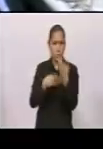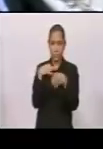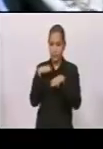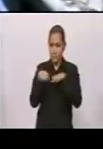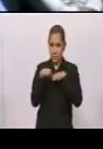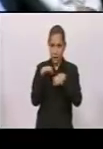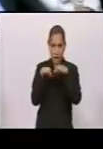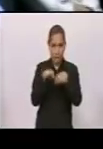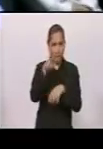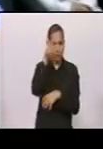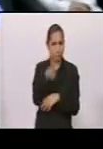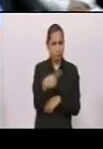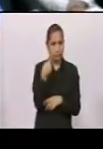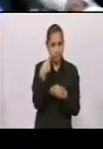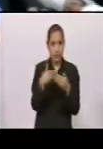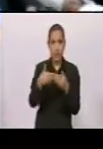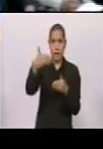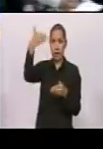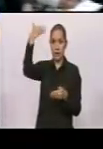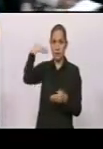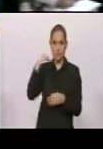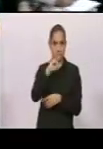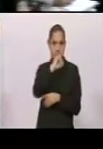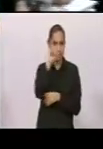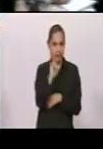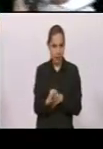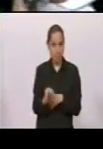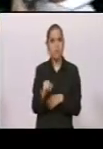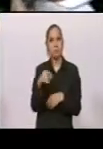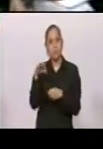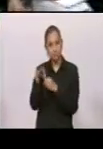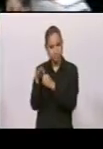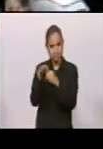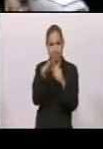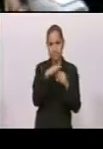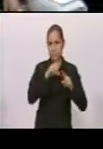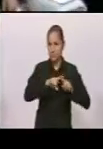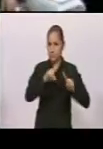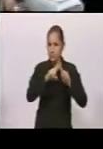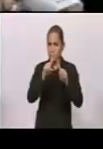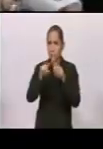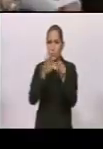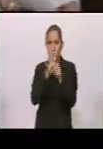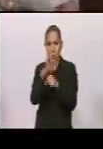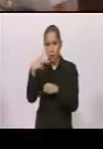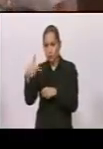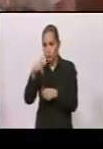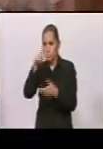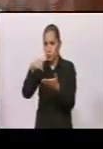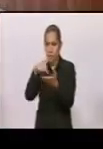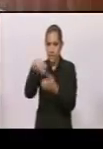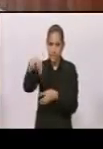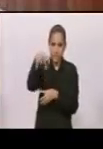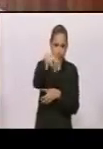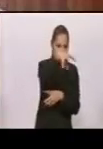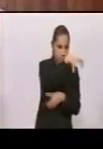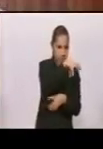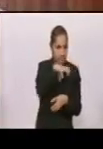como nunca, de distintos procesos electorales locales. Frente a